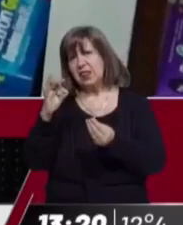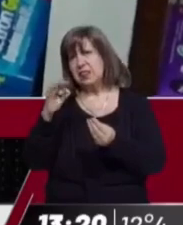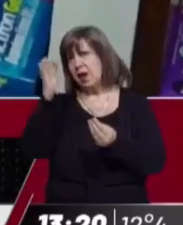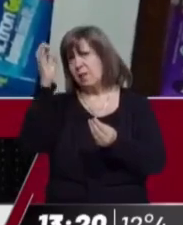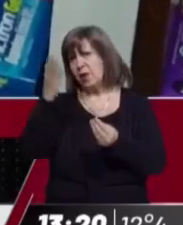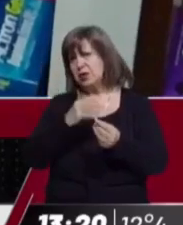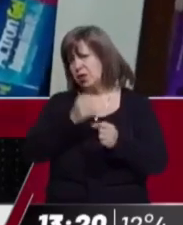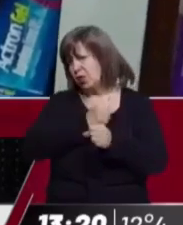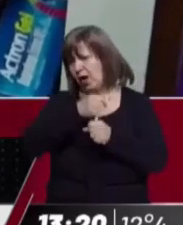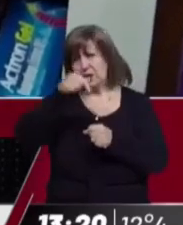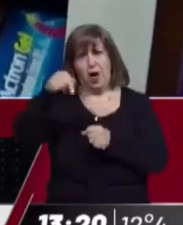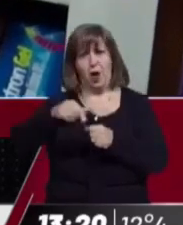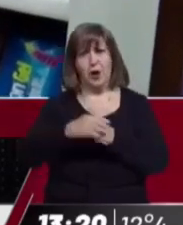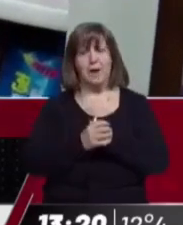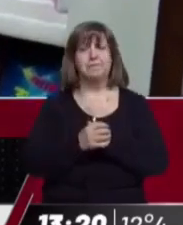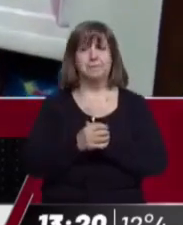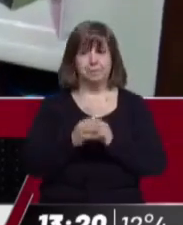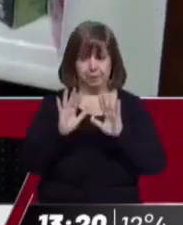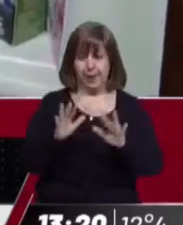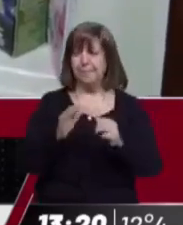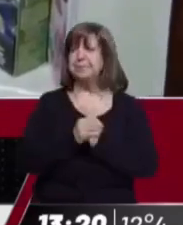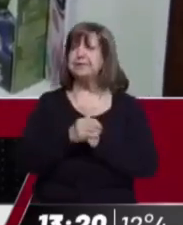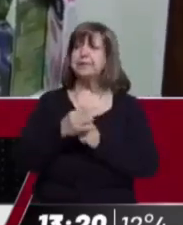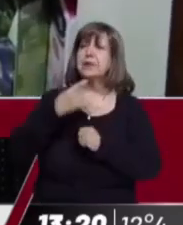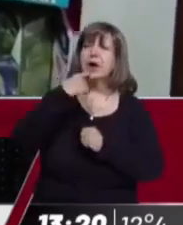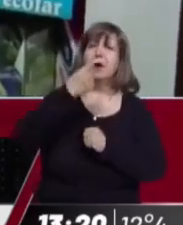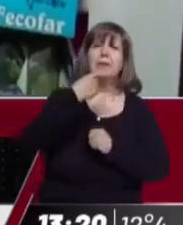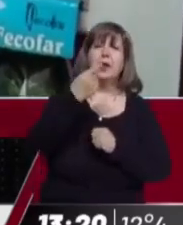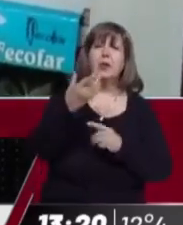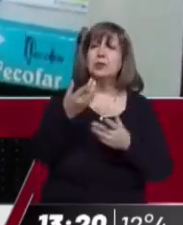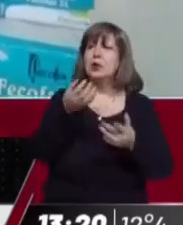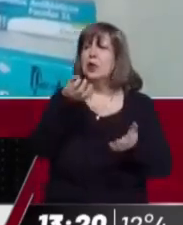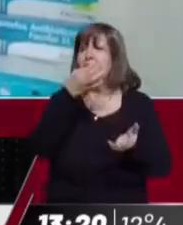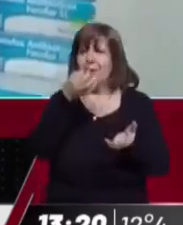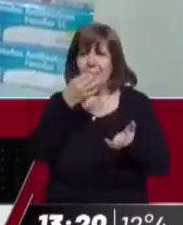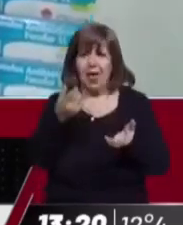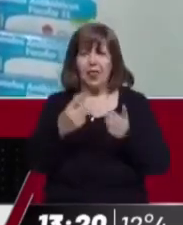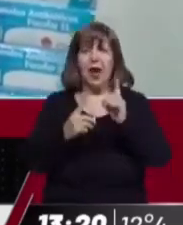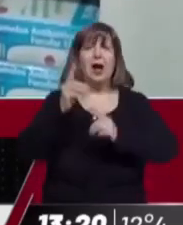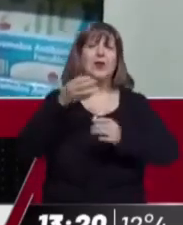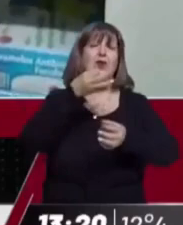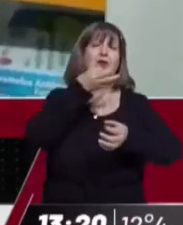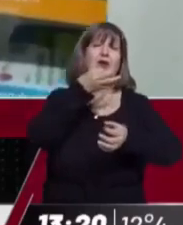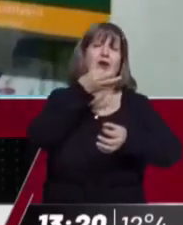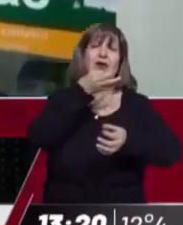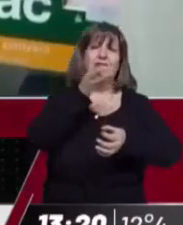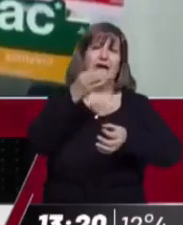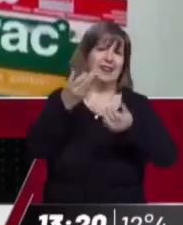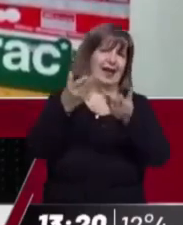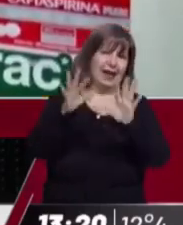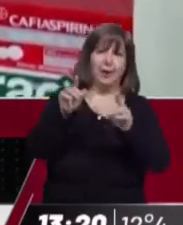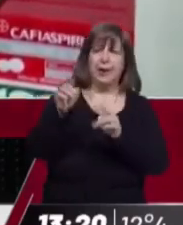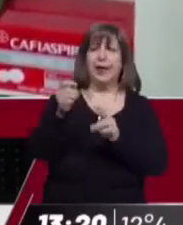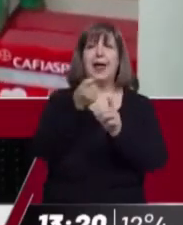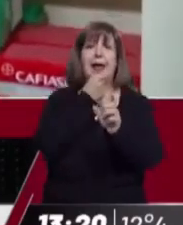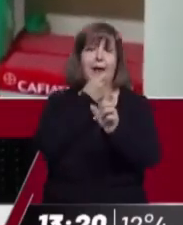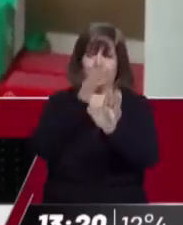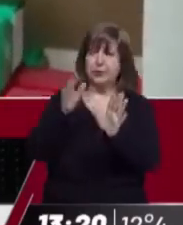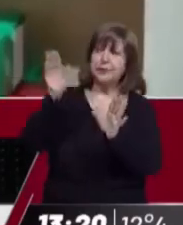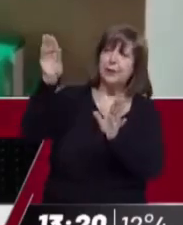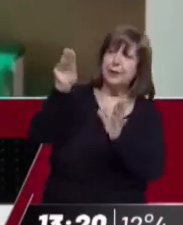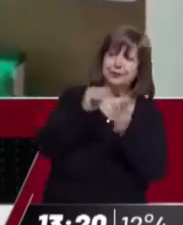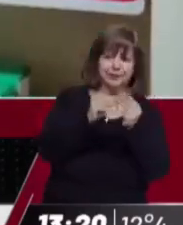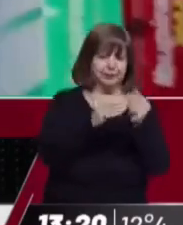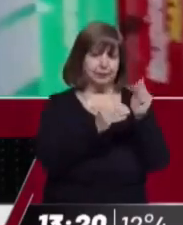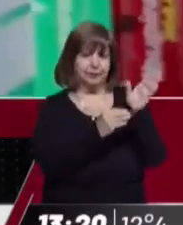a la fecha bueno hemos tomado algunos medicamentos por ejemplo algunos de venta libre algunos que son más necesarios para la gente un poco más grande por ejemplo si